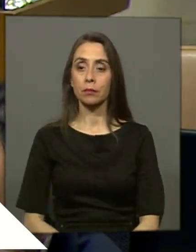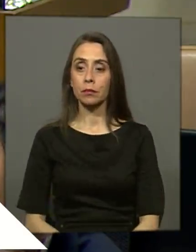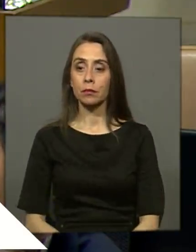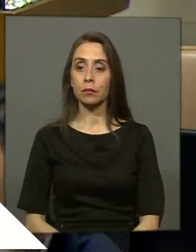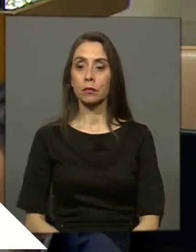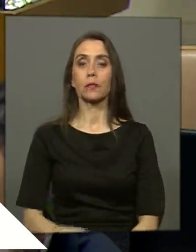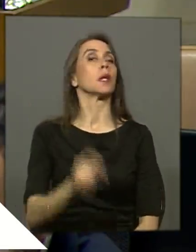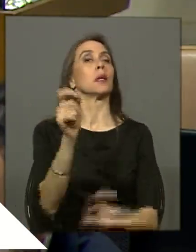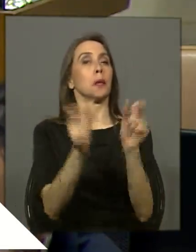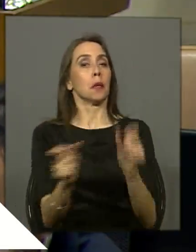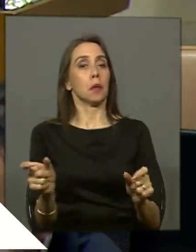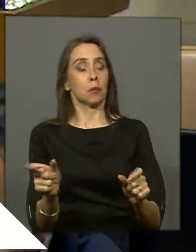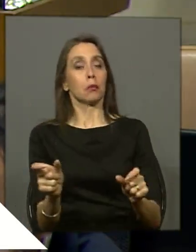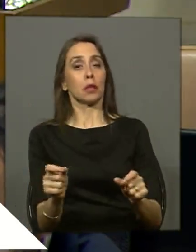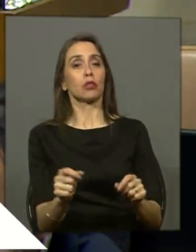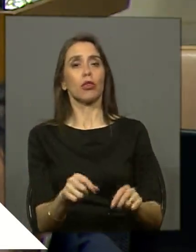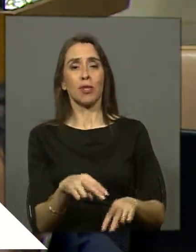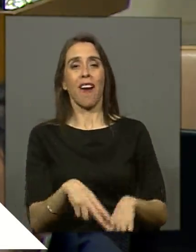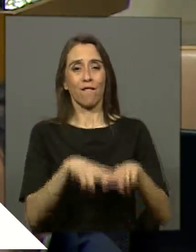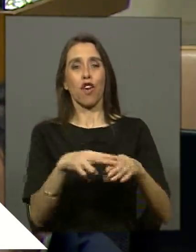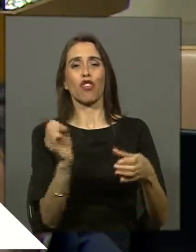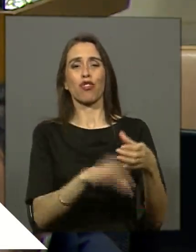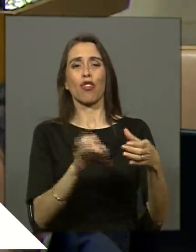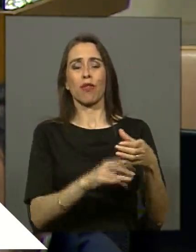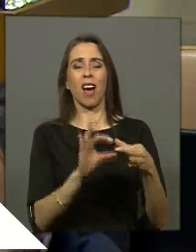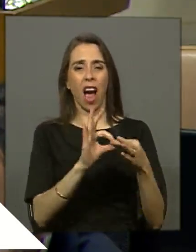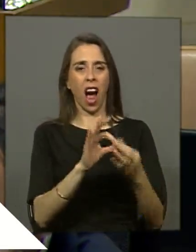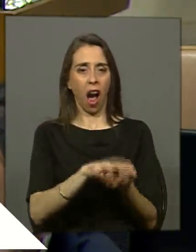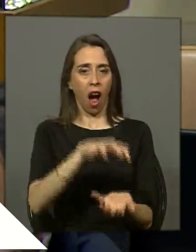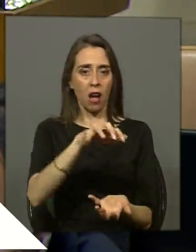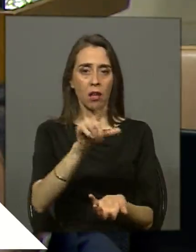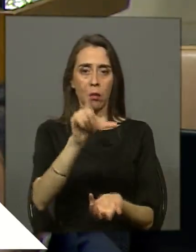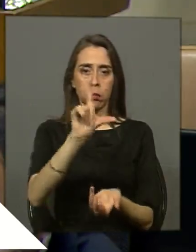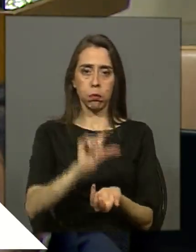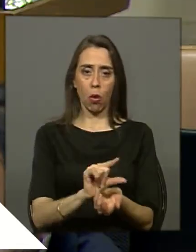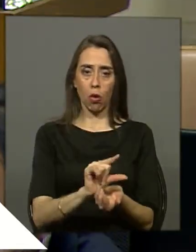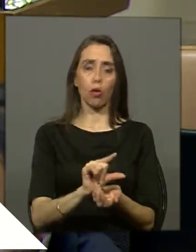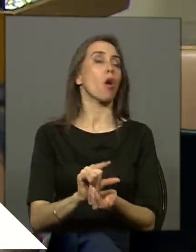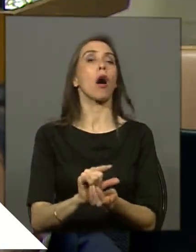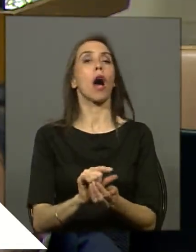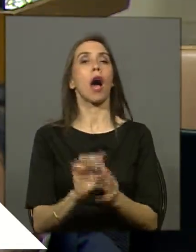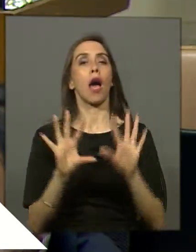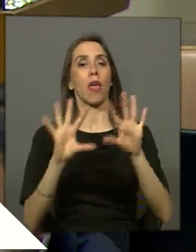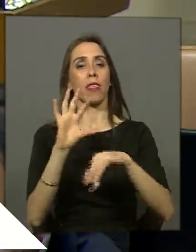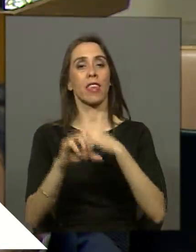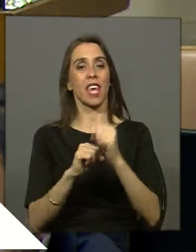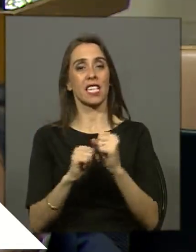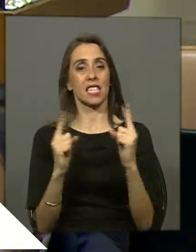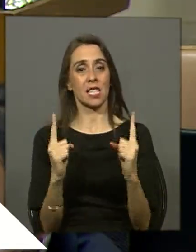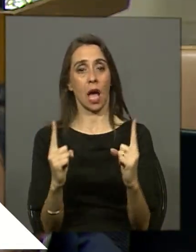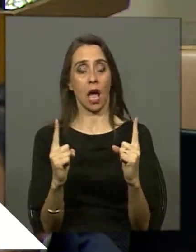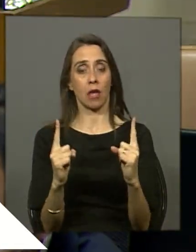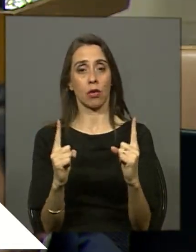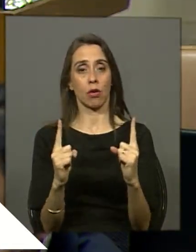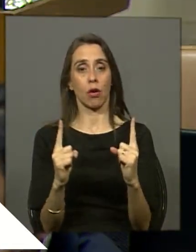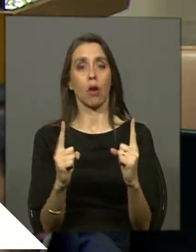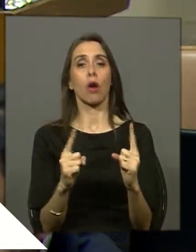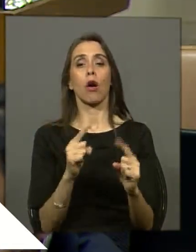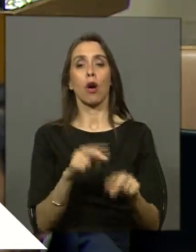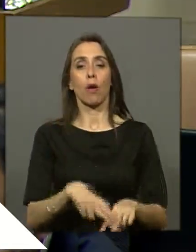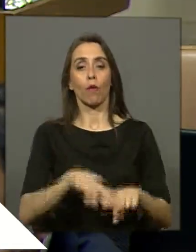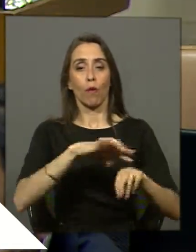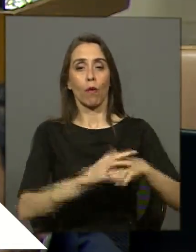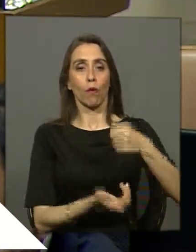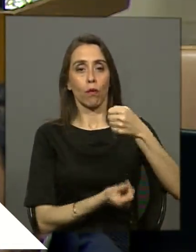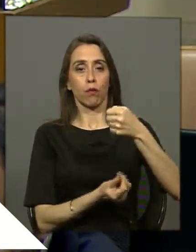bajar su rendimiento y hemos pasado en un breve periodo de menos de 10 años de un rendimiento del 8